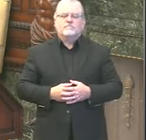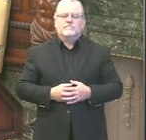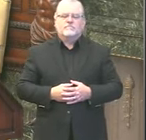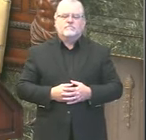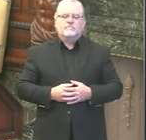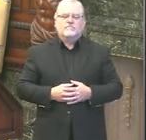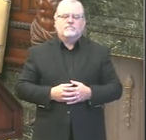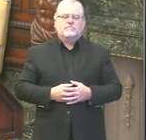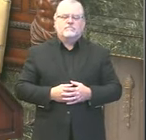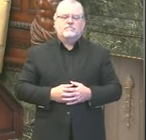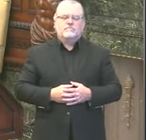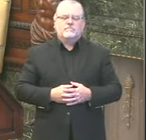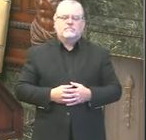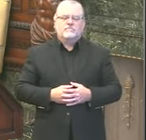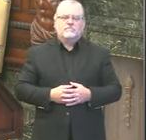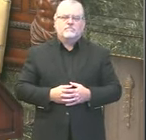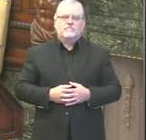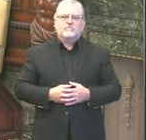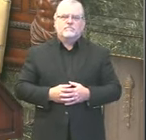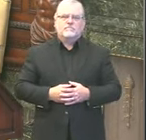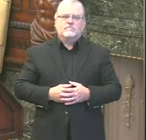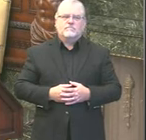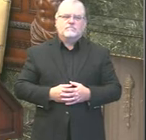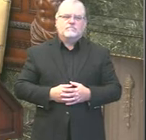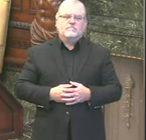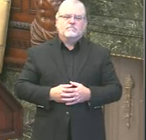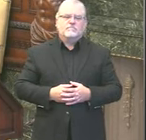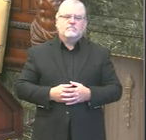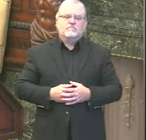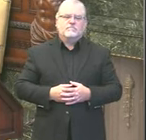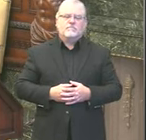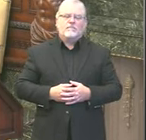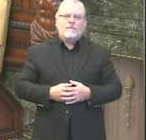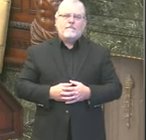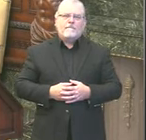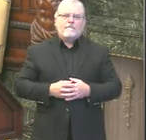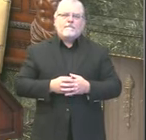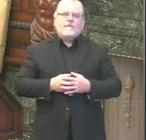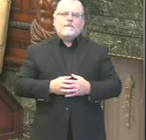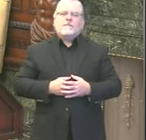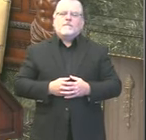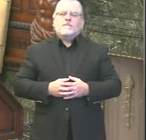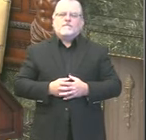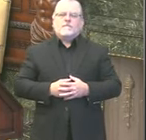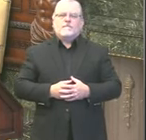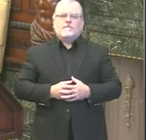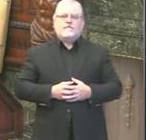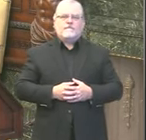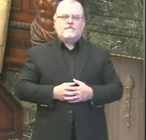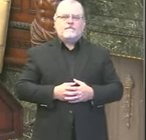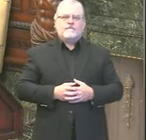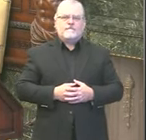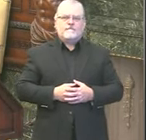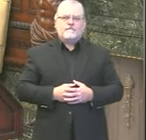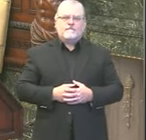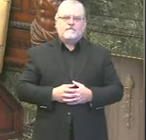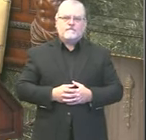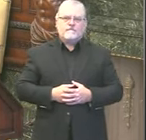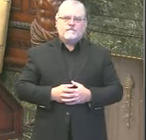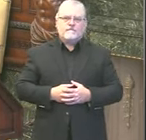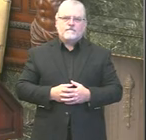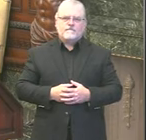Hay 100 personas, pero está creciendo. Entonces, en medio de que esto está creciendo, los casos de COVID-19